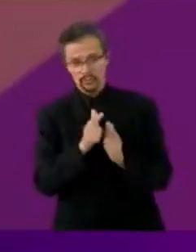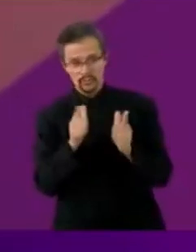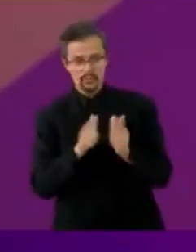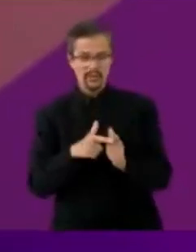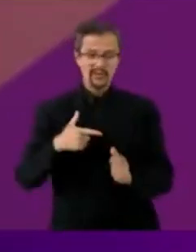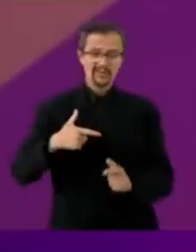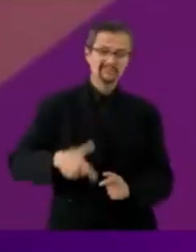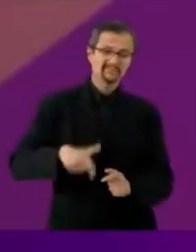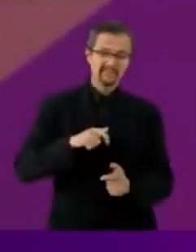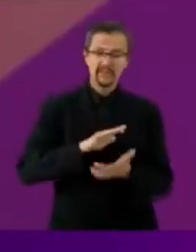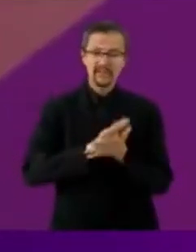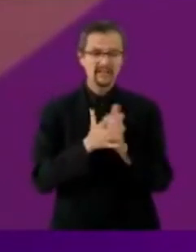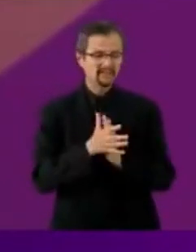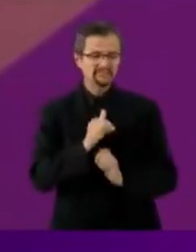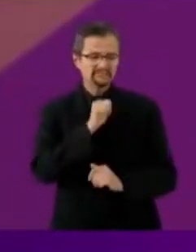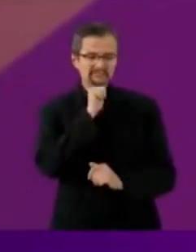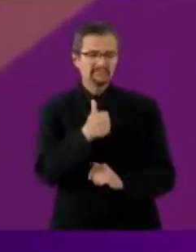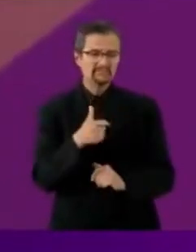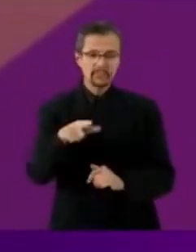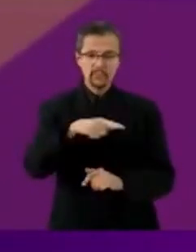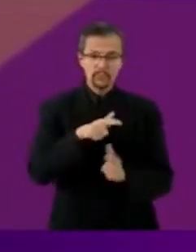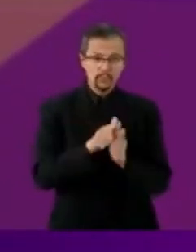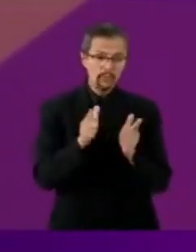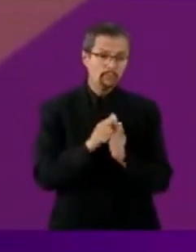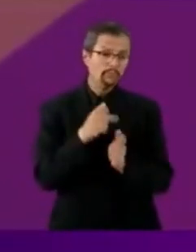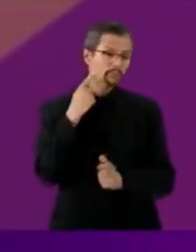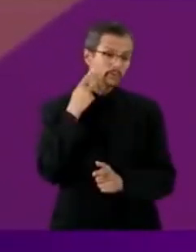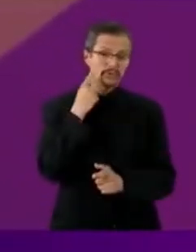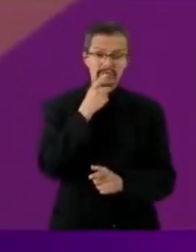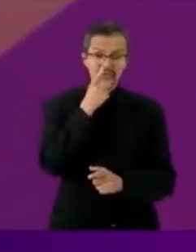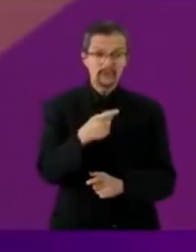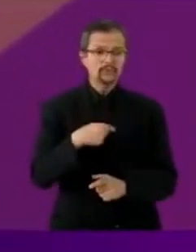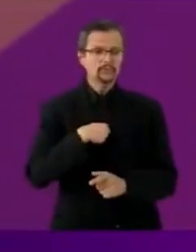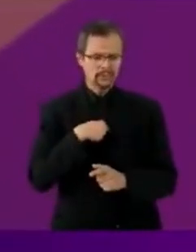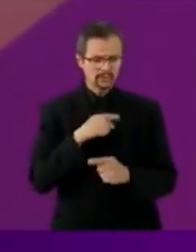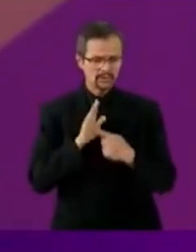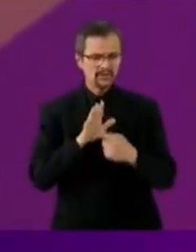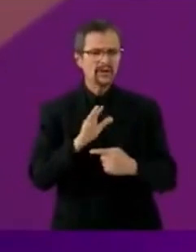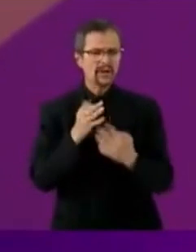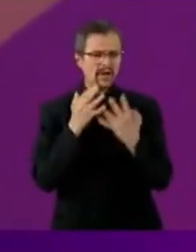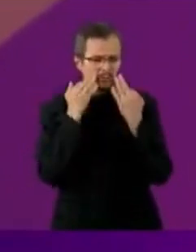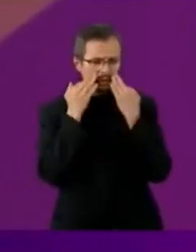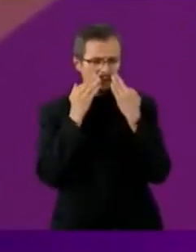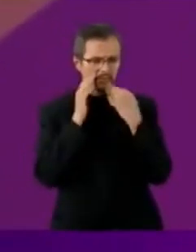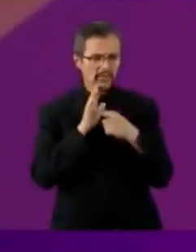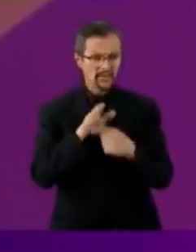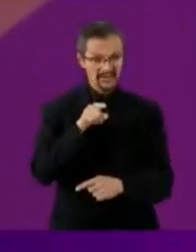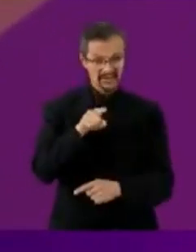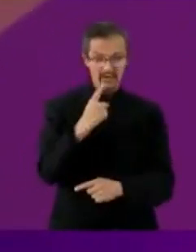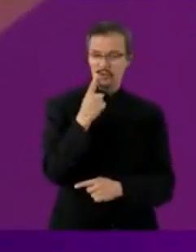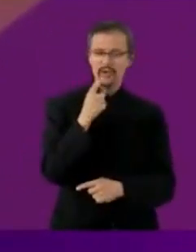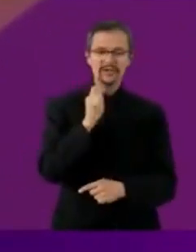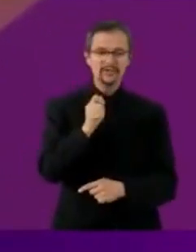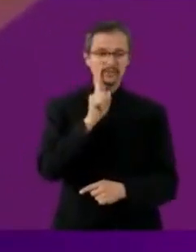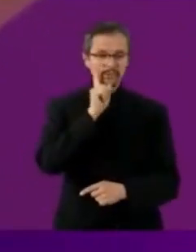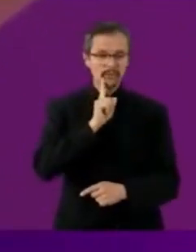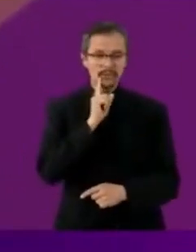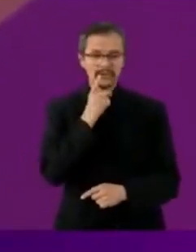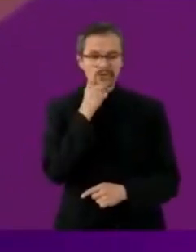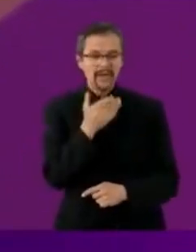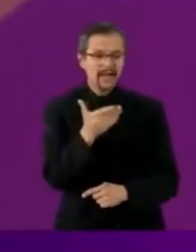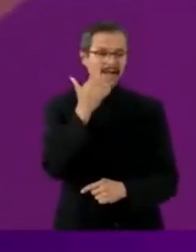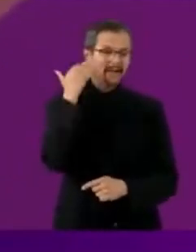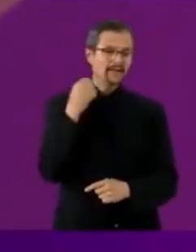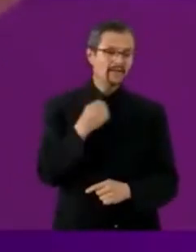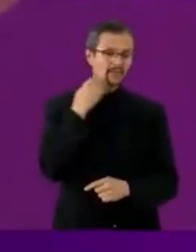te dicen que van a ser transparentes Si llegan a la presidencia pero una declaró que en su precampaña ilegal y anticipada se gastó 4